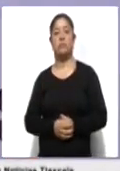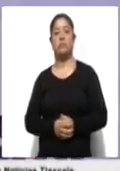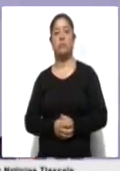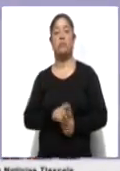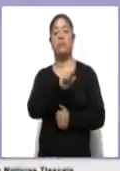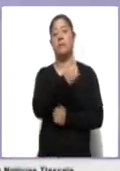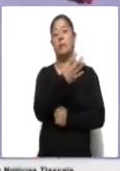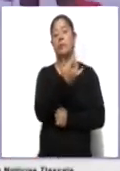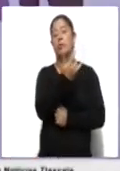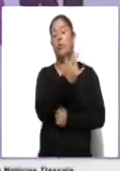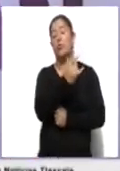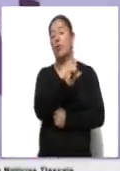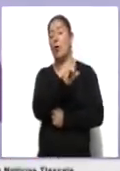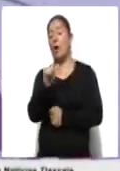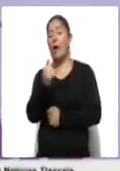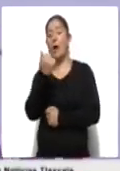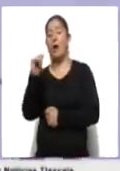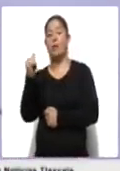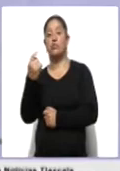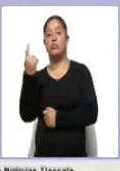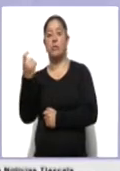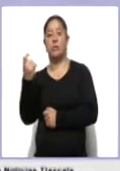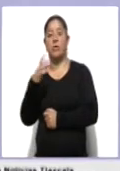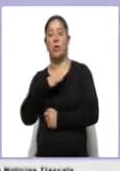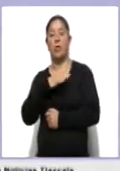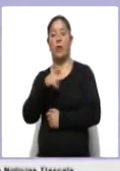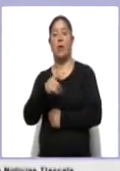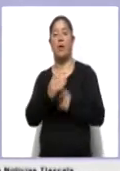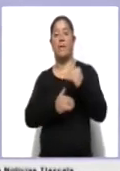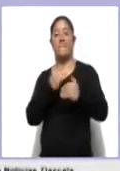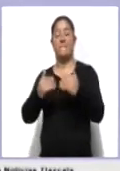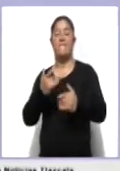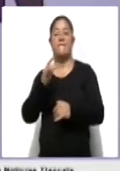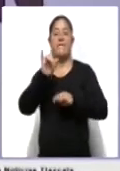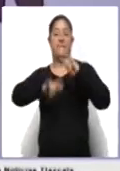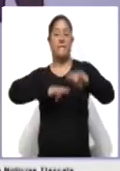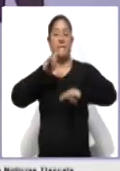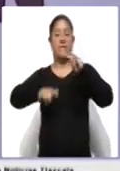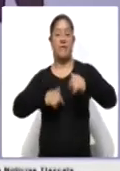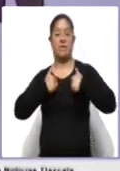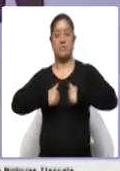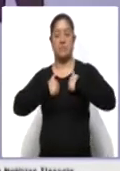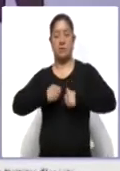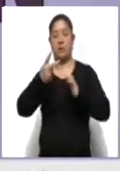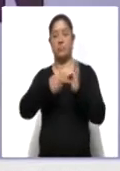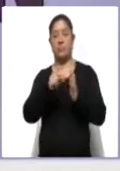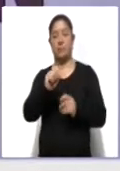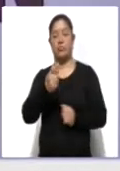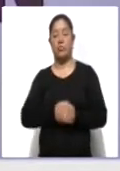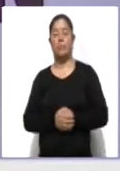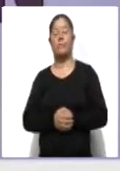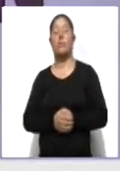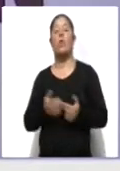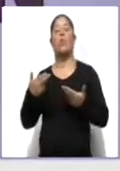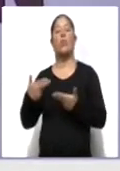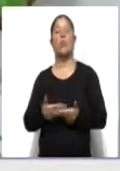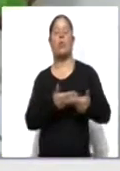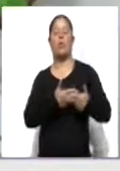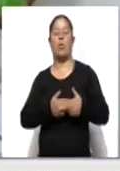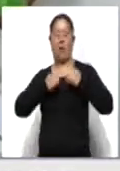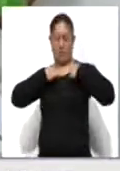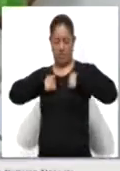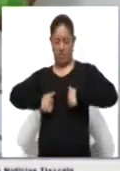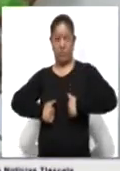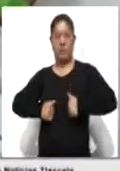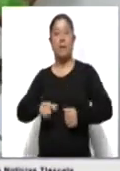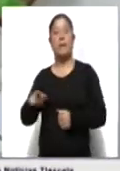Del 24 de julio al 1 de agosto se llevará a cabo la Feria Chiautempan 2021, Cuna del Zarape. En rueda de prensa, el alcalde